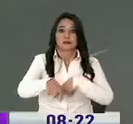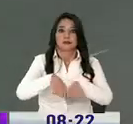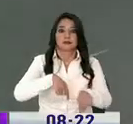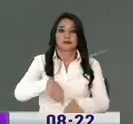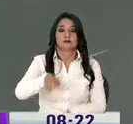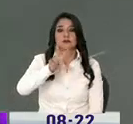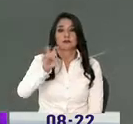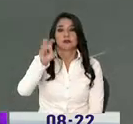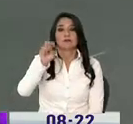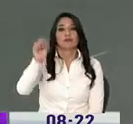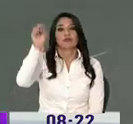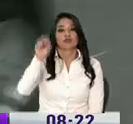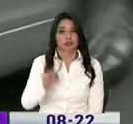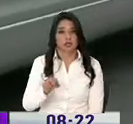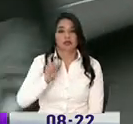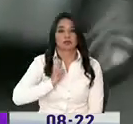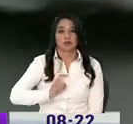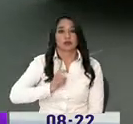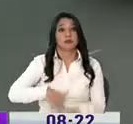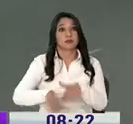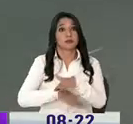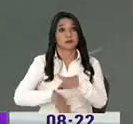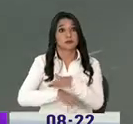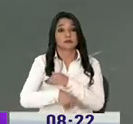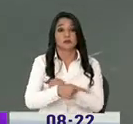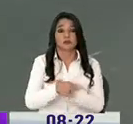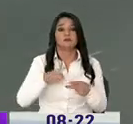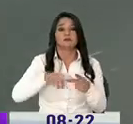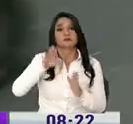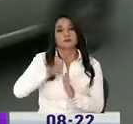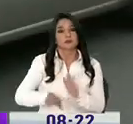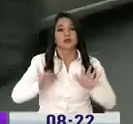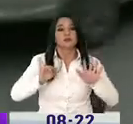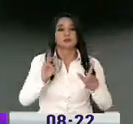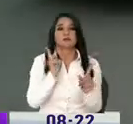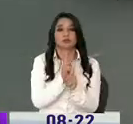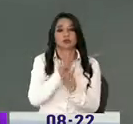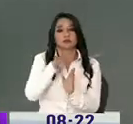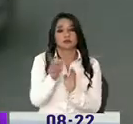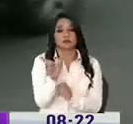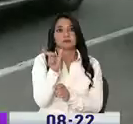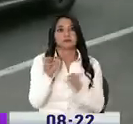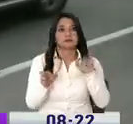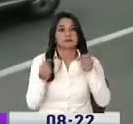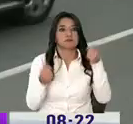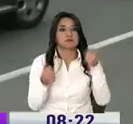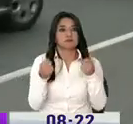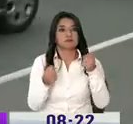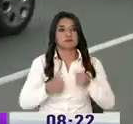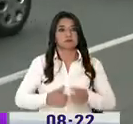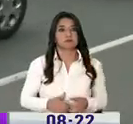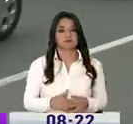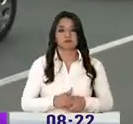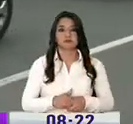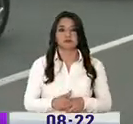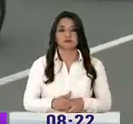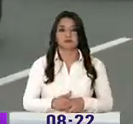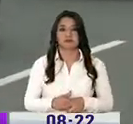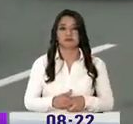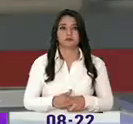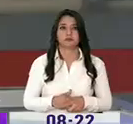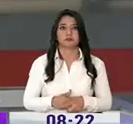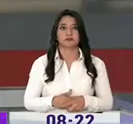del 30% de un salario básico unificado y la disminución de 6 puntos en la licencia, informó Sofía